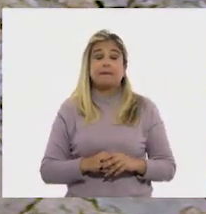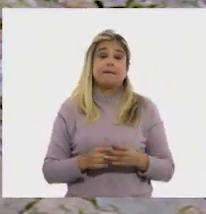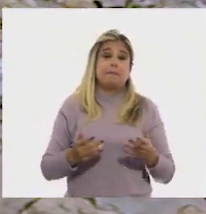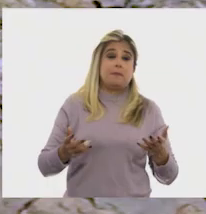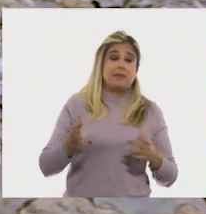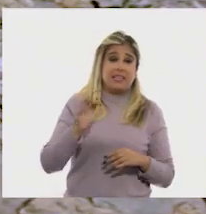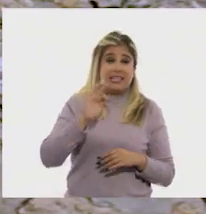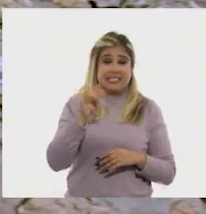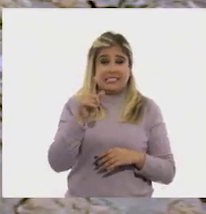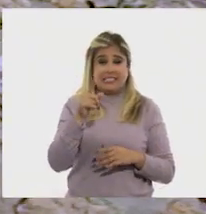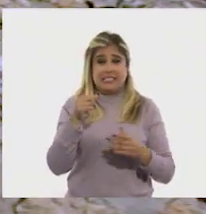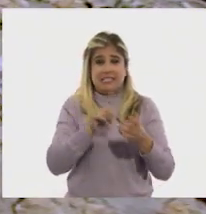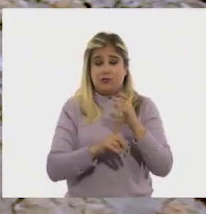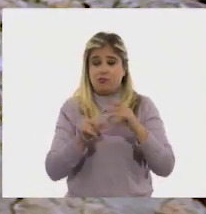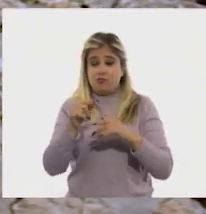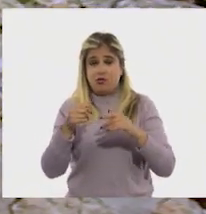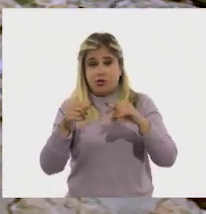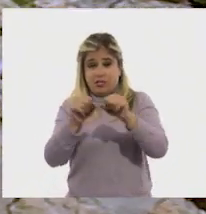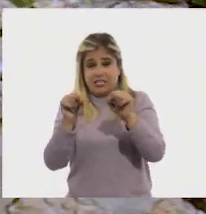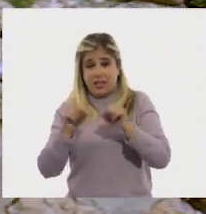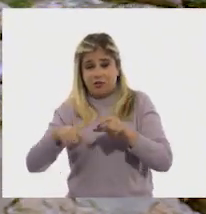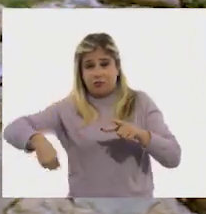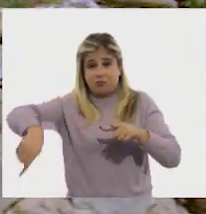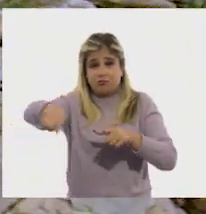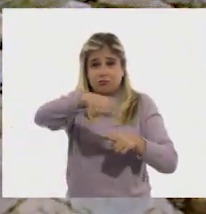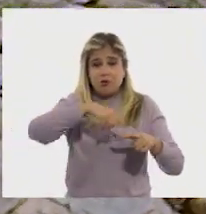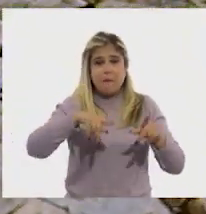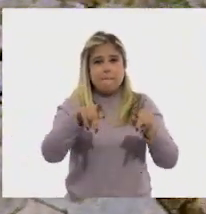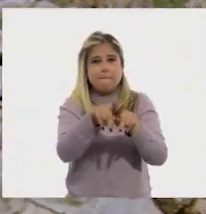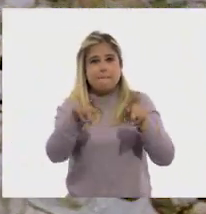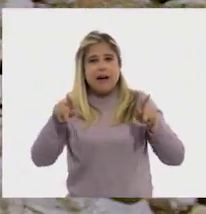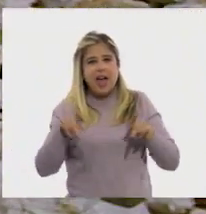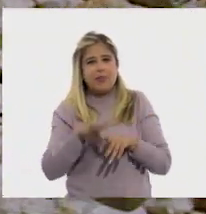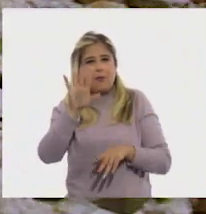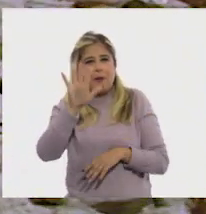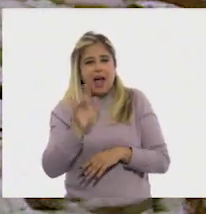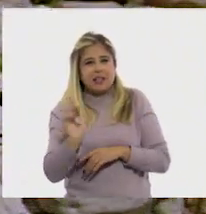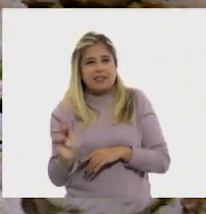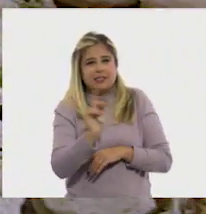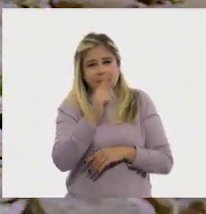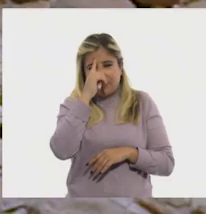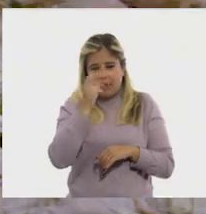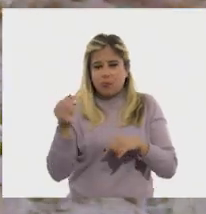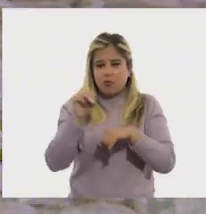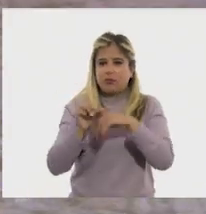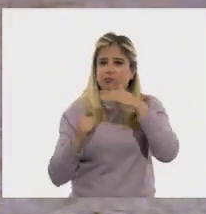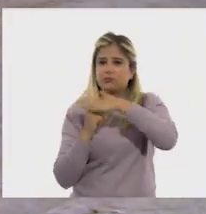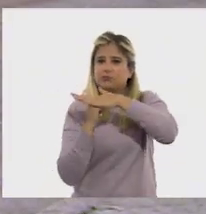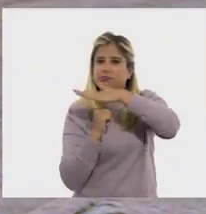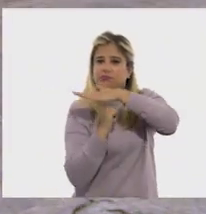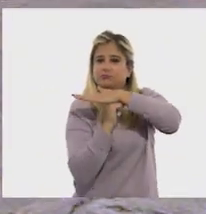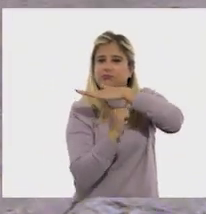Probablemente el salón de las columnas fue un patio abierto al que se le fueron agregando columnas.